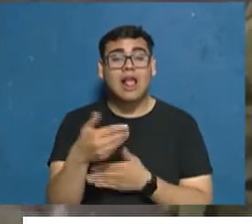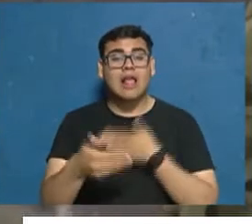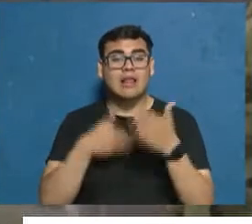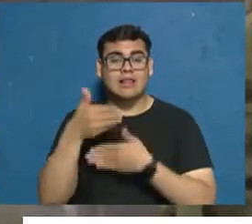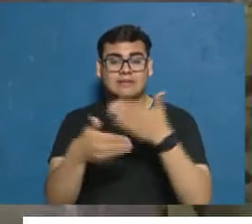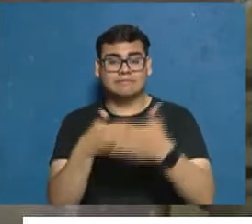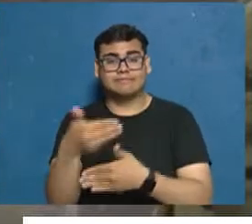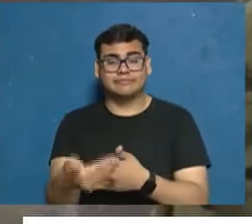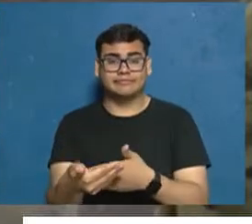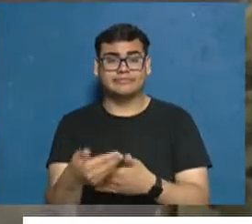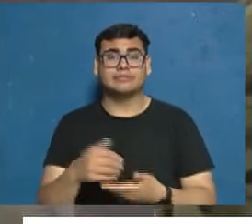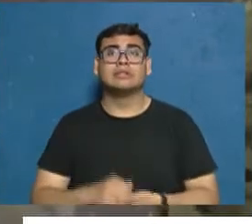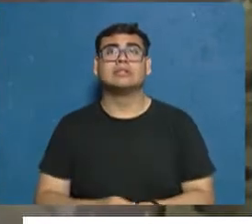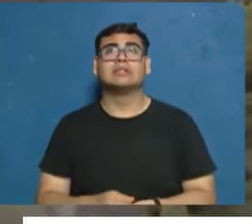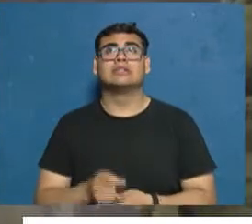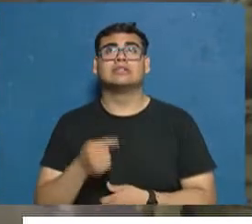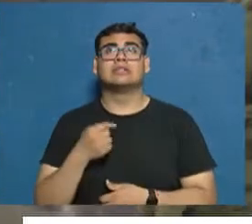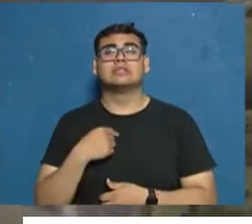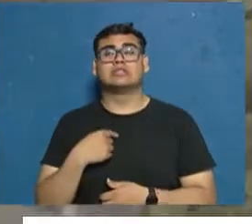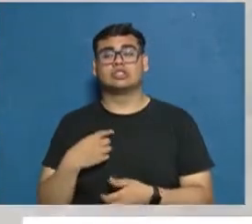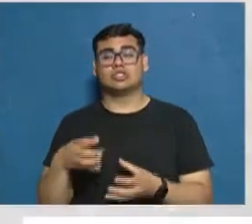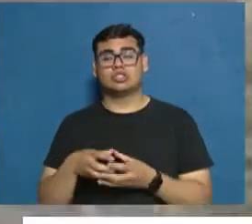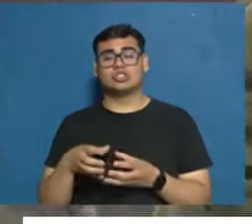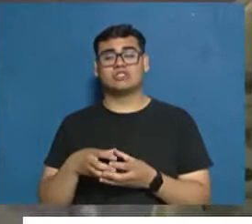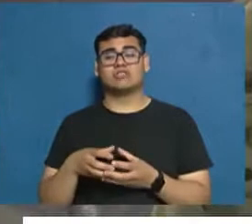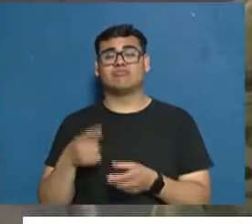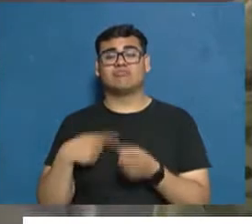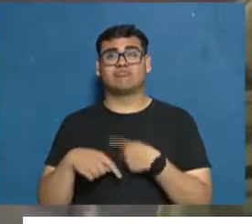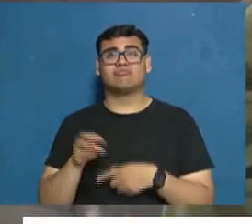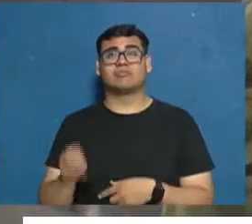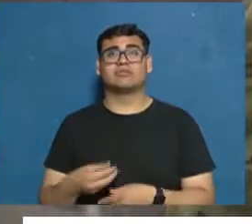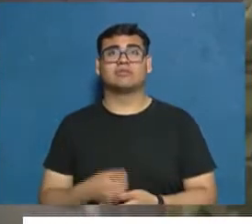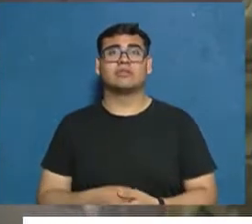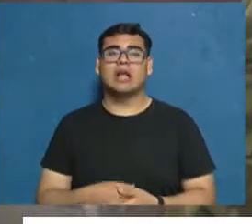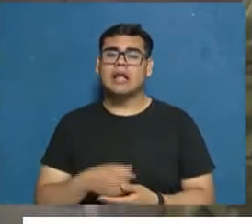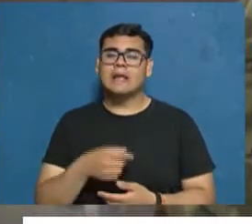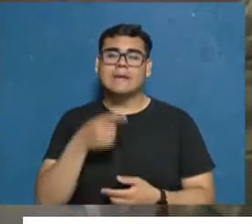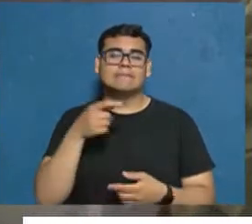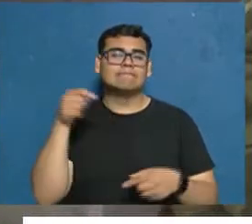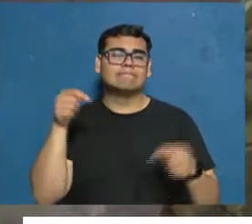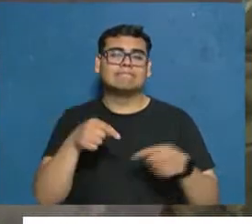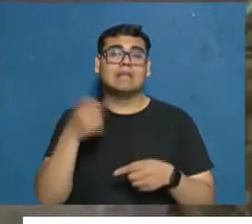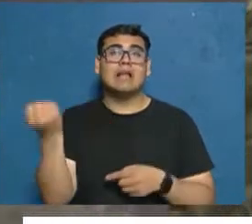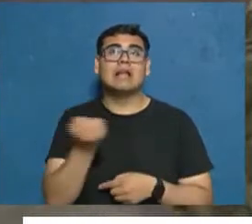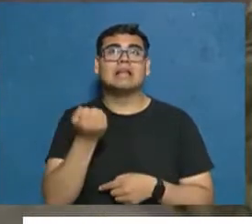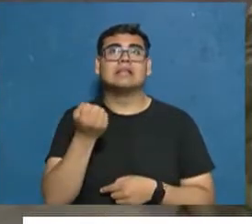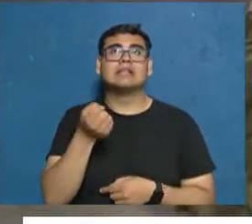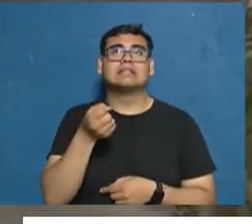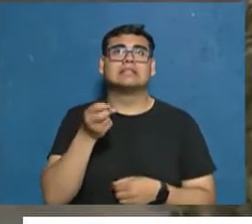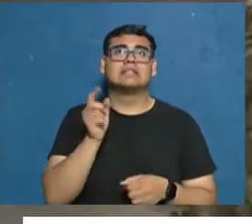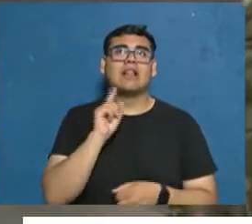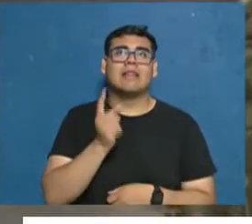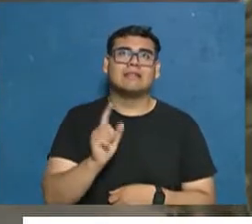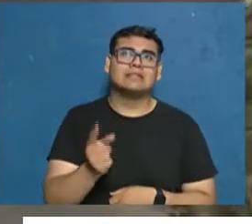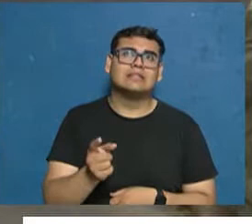país a través de ellos. Nosotros ya somos una generación que estamos perdidas. Lo principal, la seguridad, desde ya que si hay seguridad,